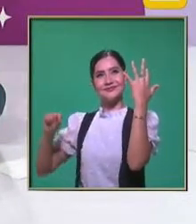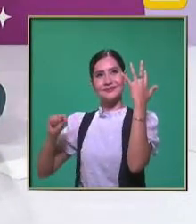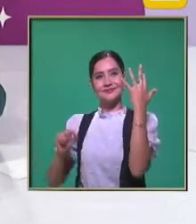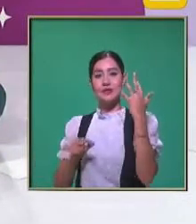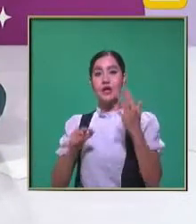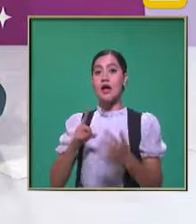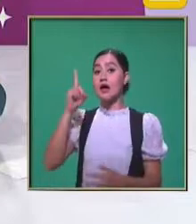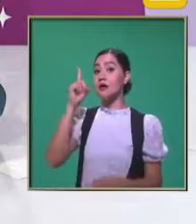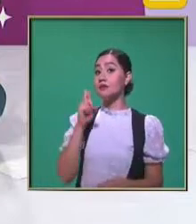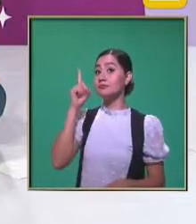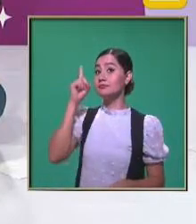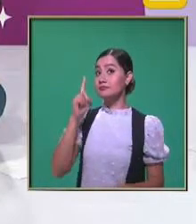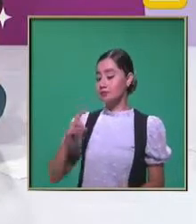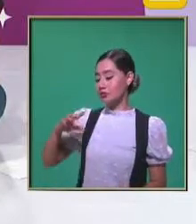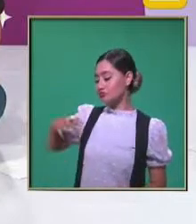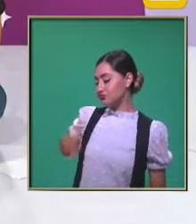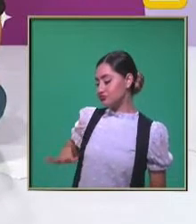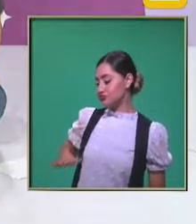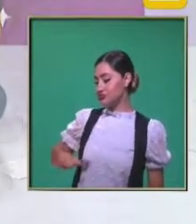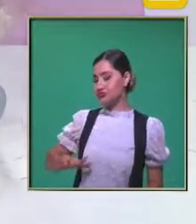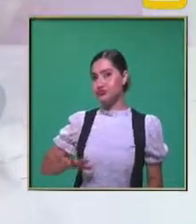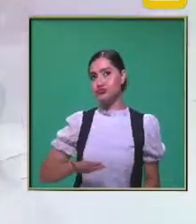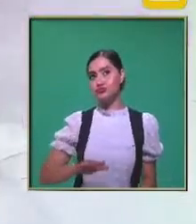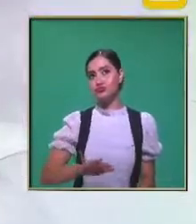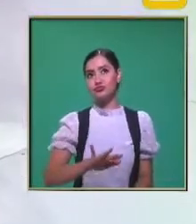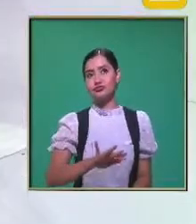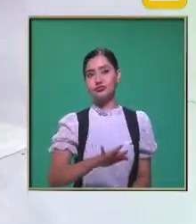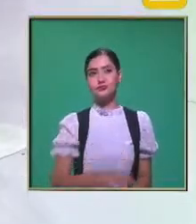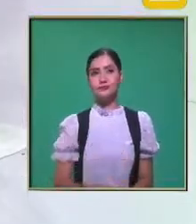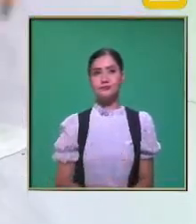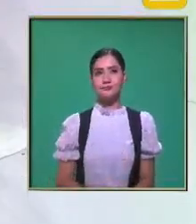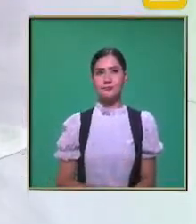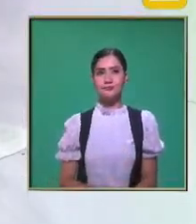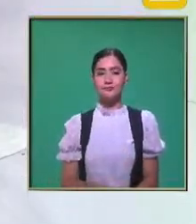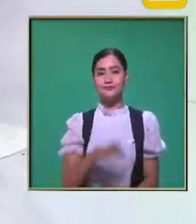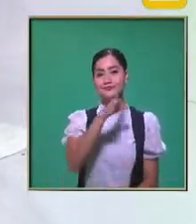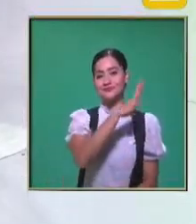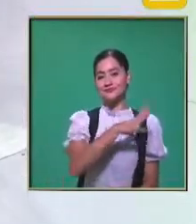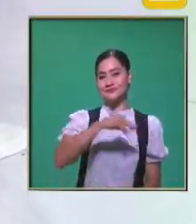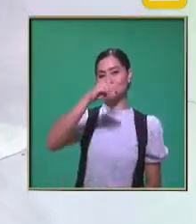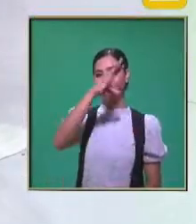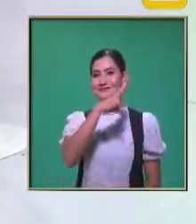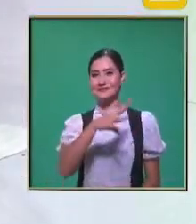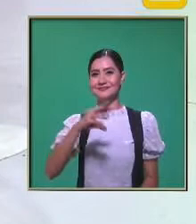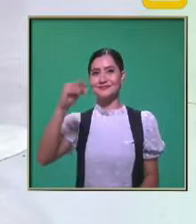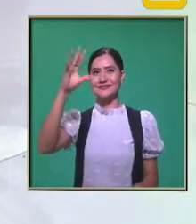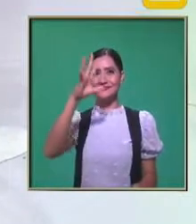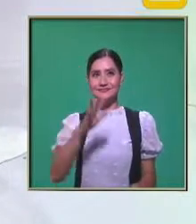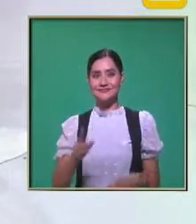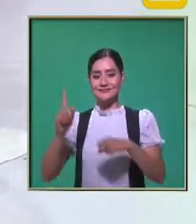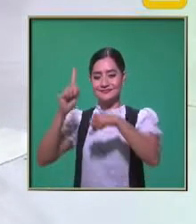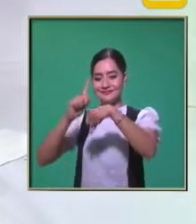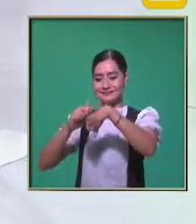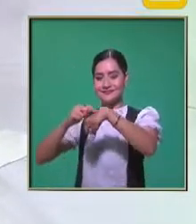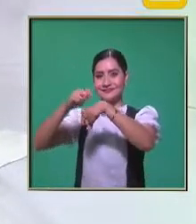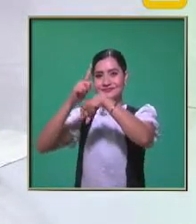Sobre el agua hay un pulpo y un